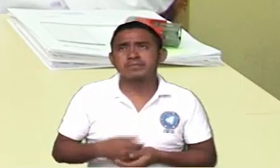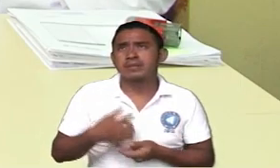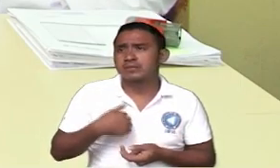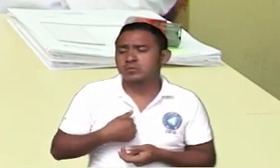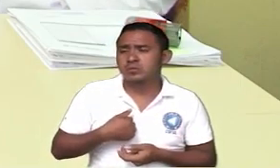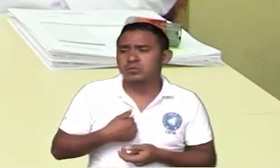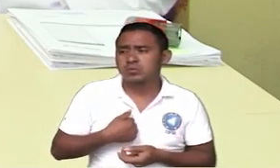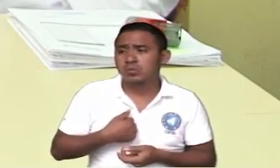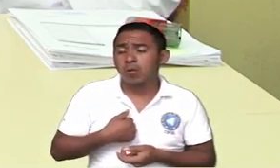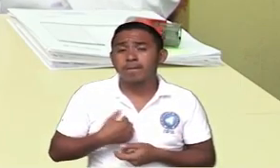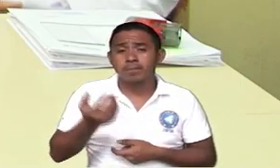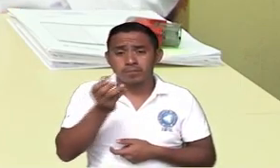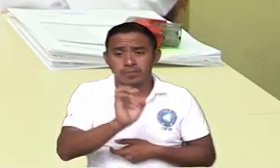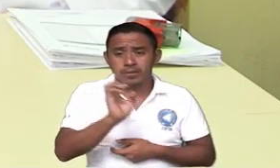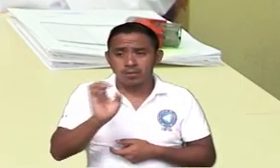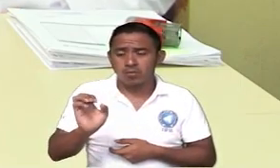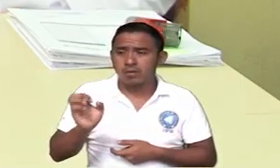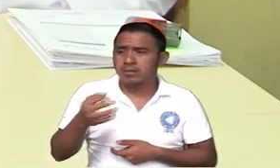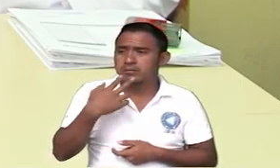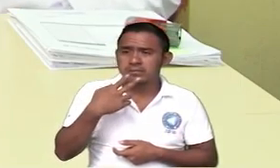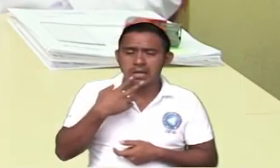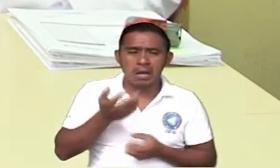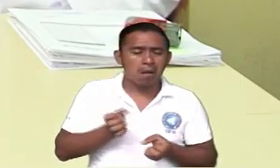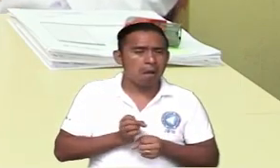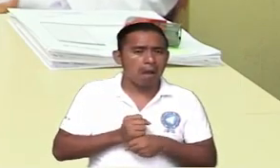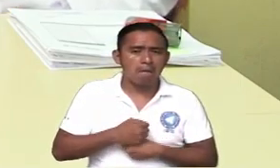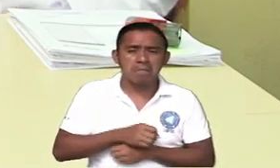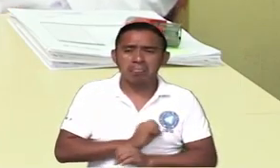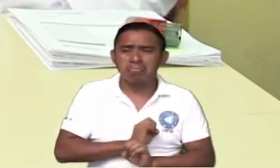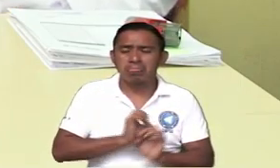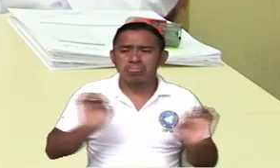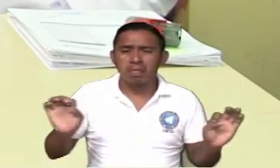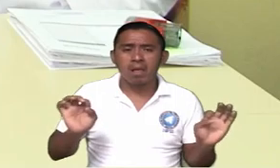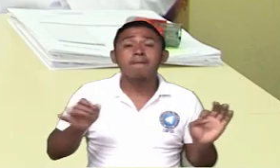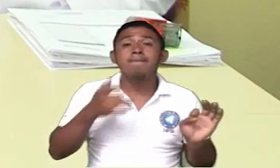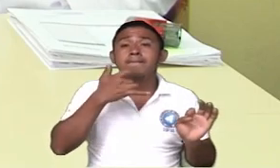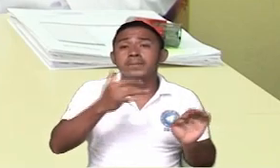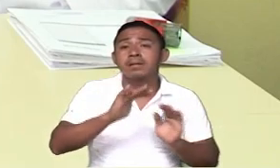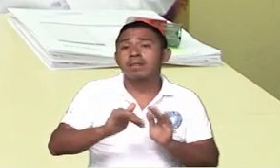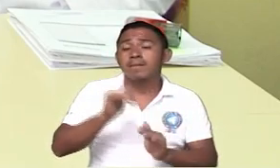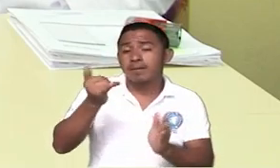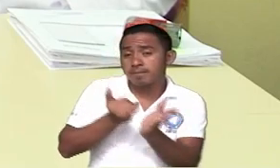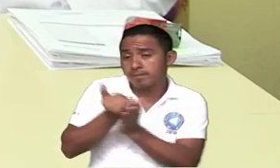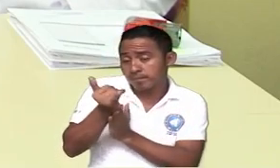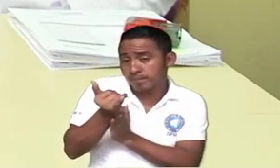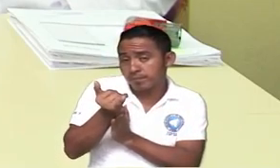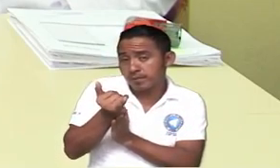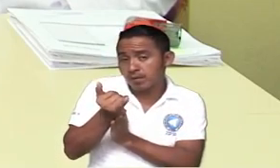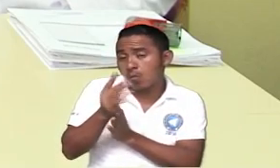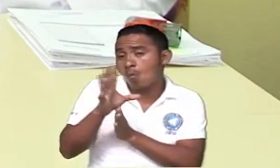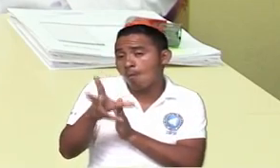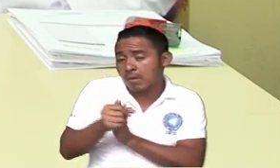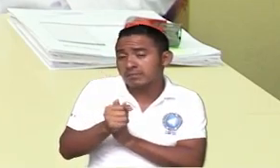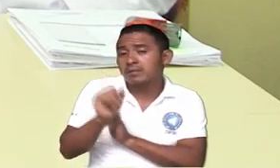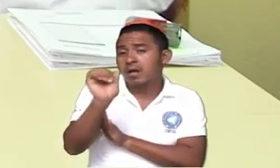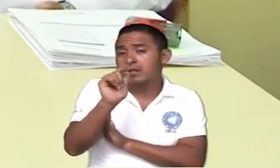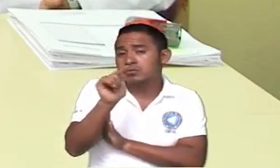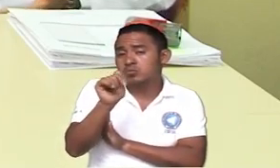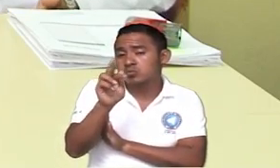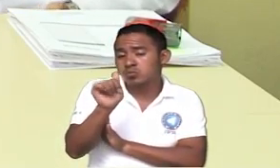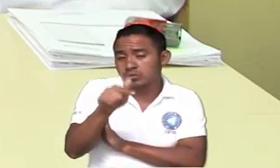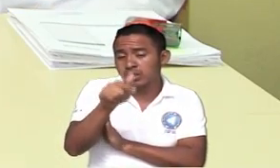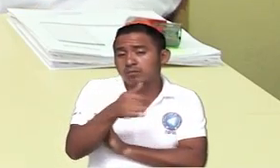fíjate que yo me bebo una gaseosa y no me da hambre después. Obviamente, porque si nosotros investigamos cuánta cantidad de azúcar tiene,